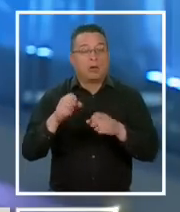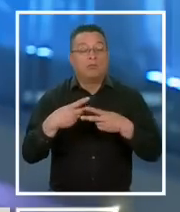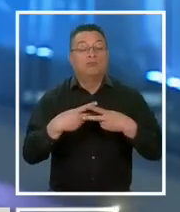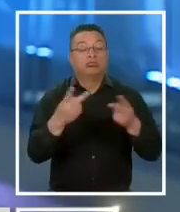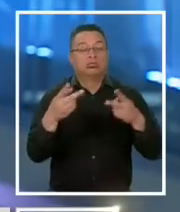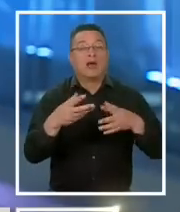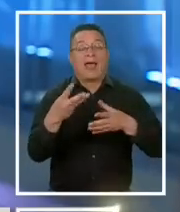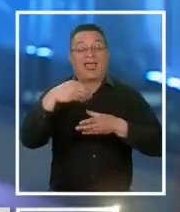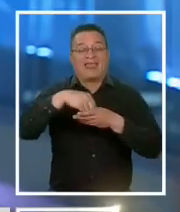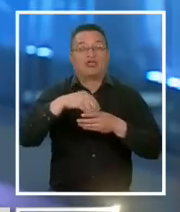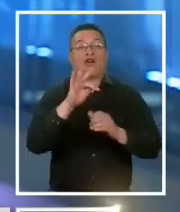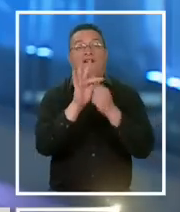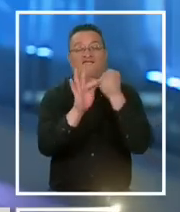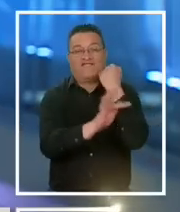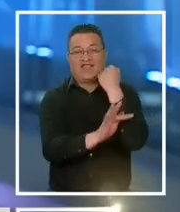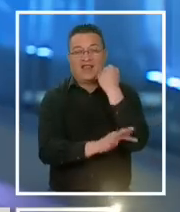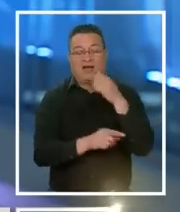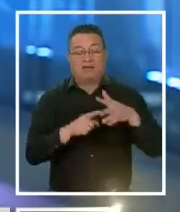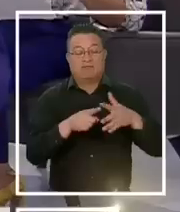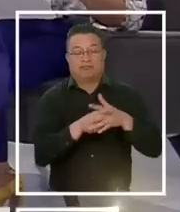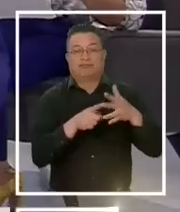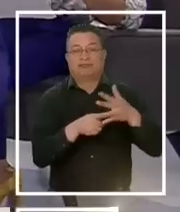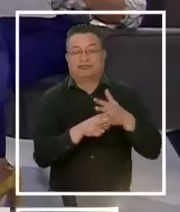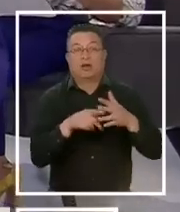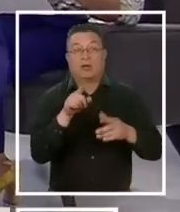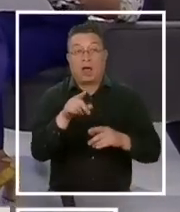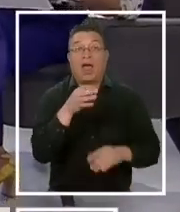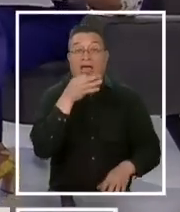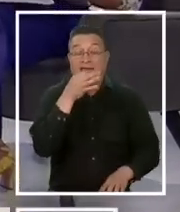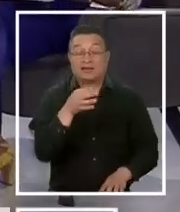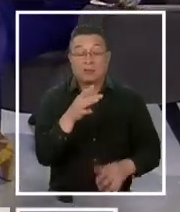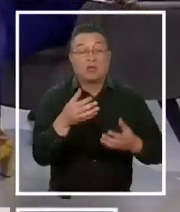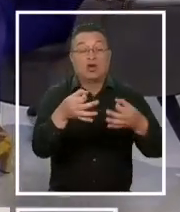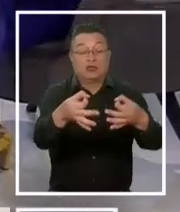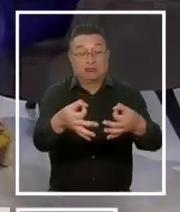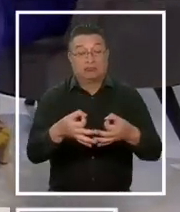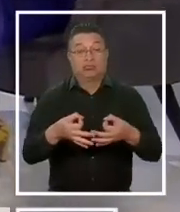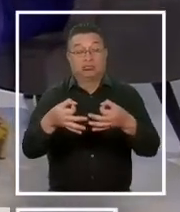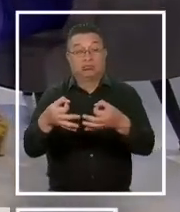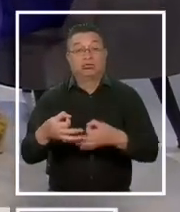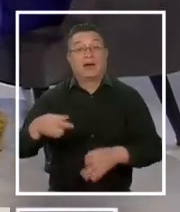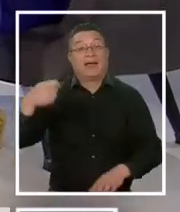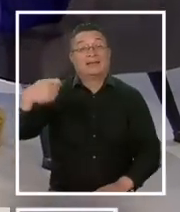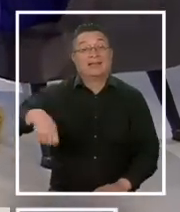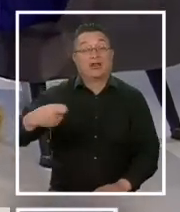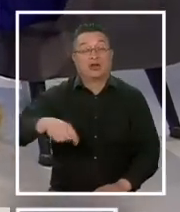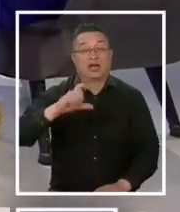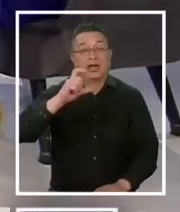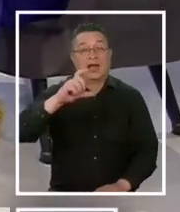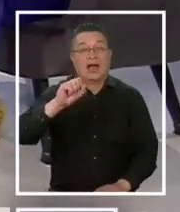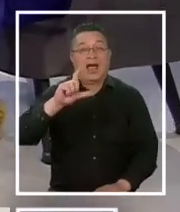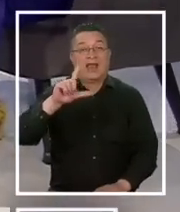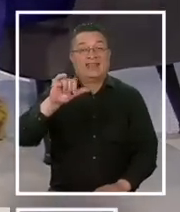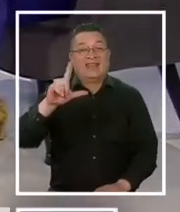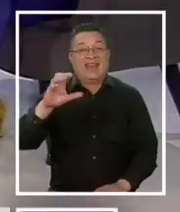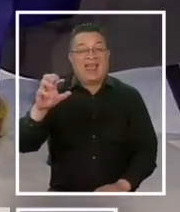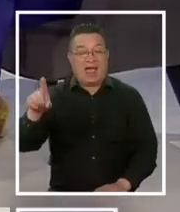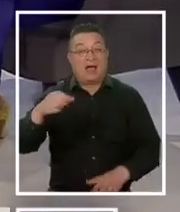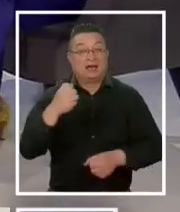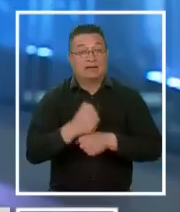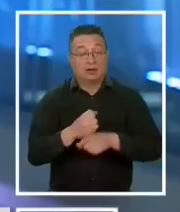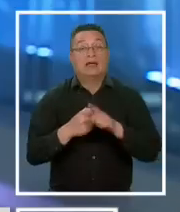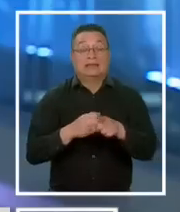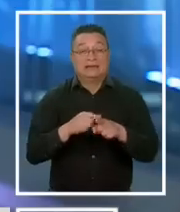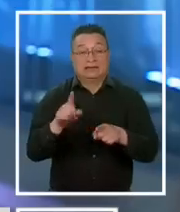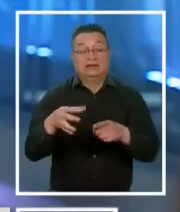aparecido desde el interior de la fiscalía se refiere por ejemplo a las cifras a las que hizo mención el senador Rodrigo Galilea sobre su gestión